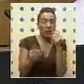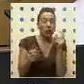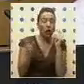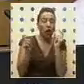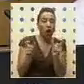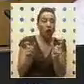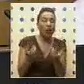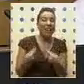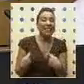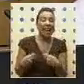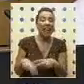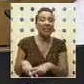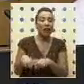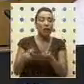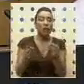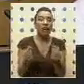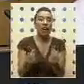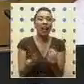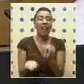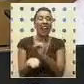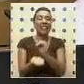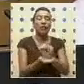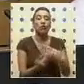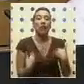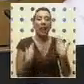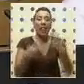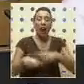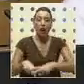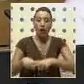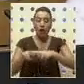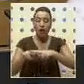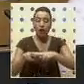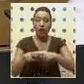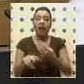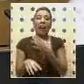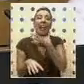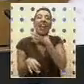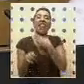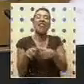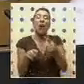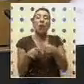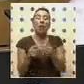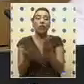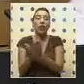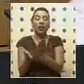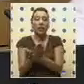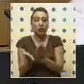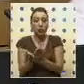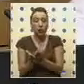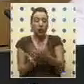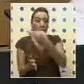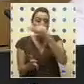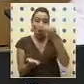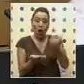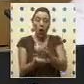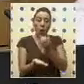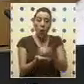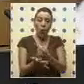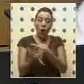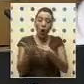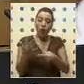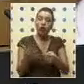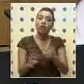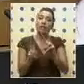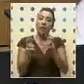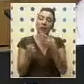uso de estos fondos, ni la calidad de las instituciones beneficiadas, el sobreendeudamiento de los estudiantes, el lucro y otros temas.